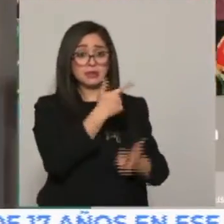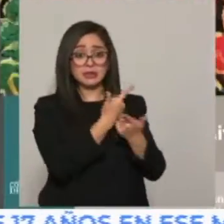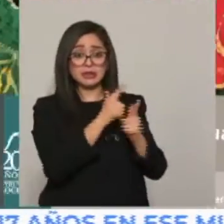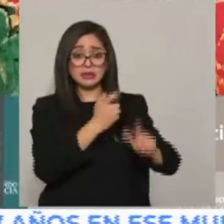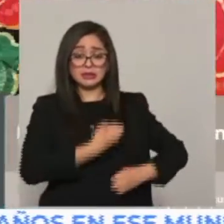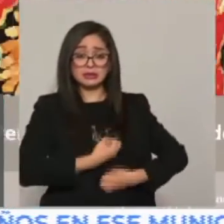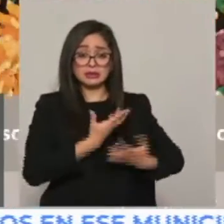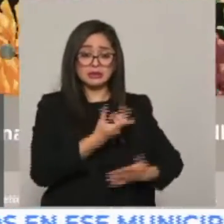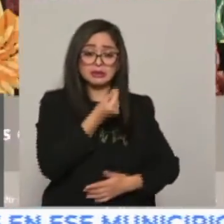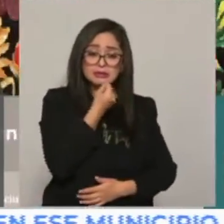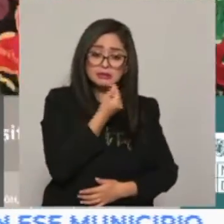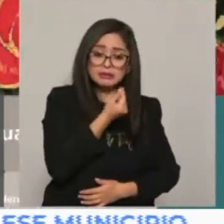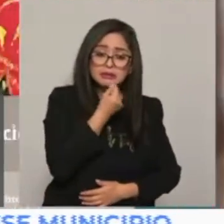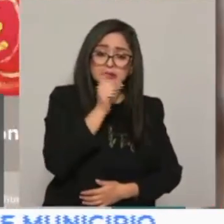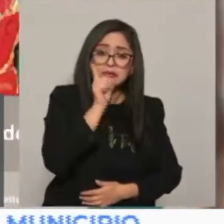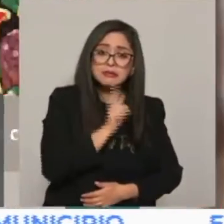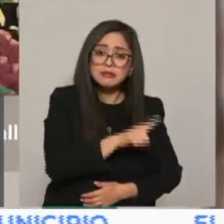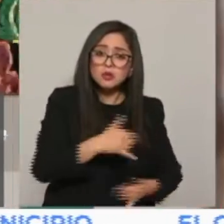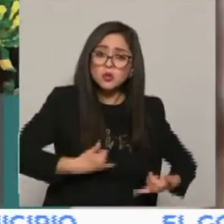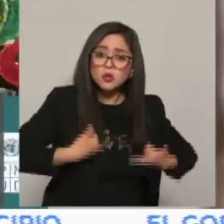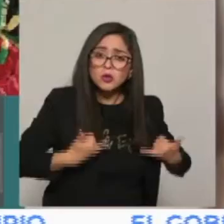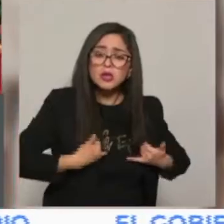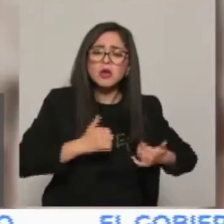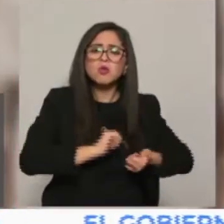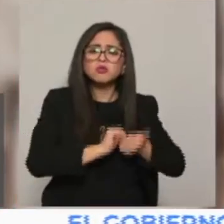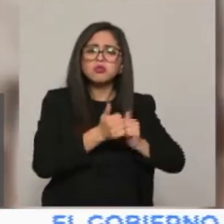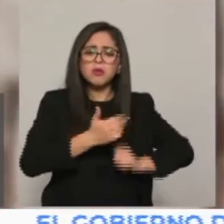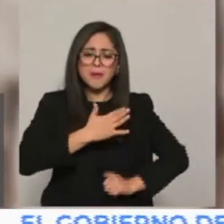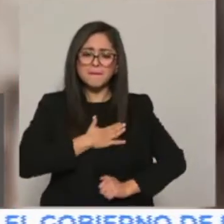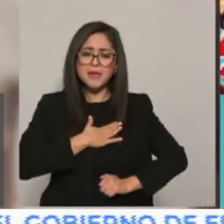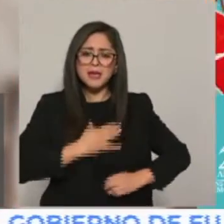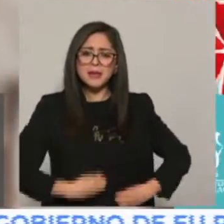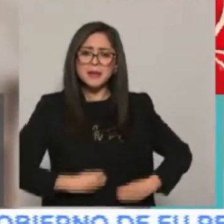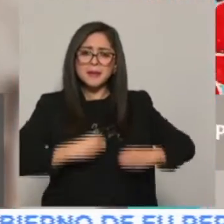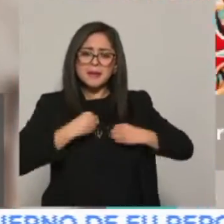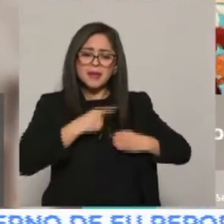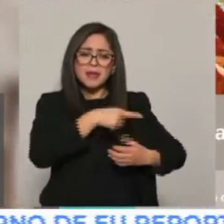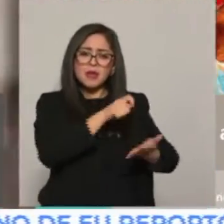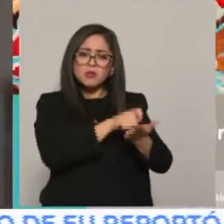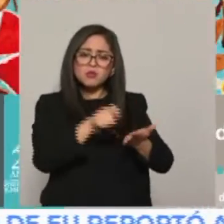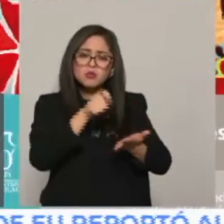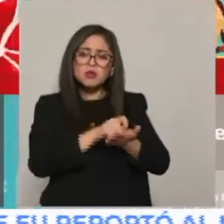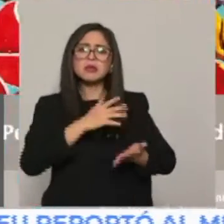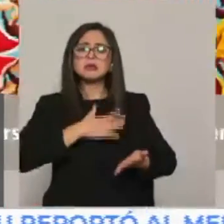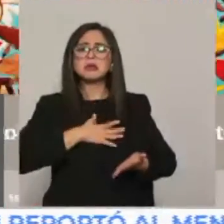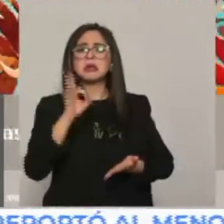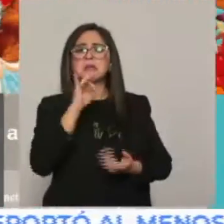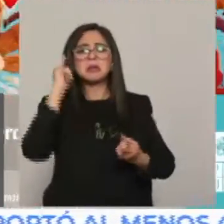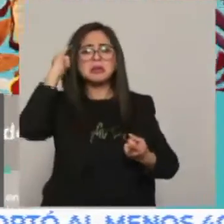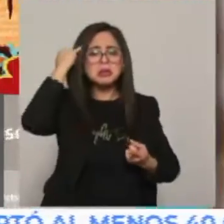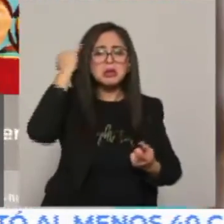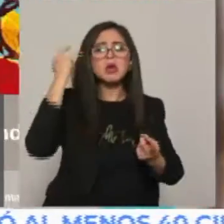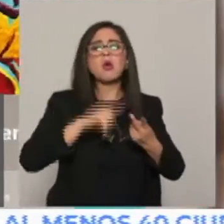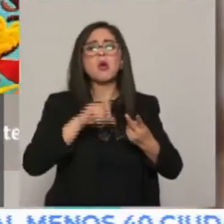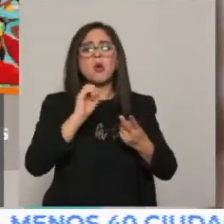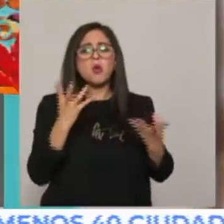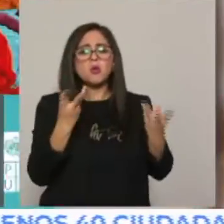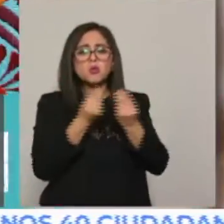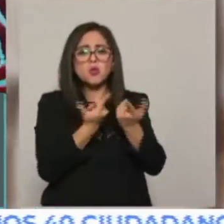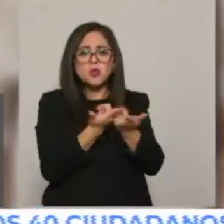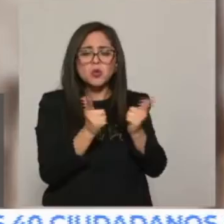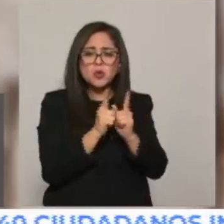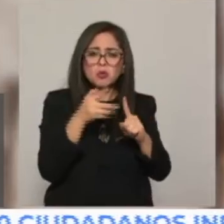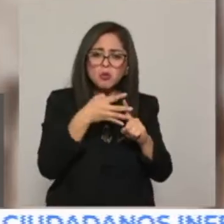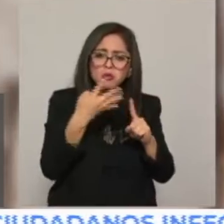traten de ilustrar a partir de su situación particular, que se están autoescribiendo como indígenas, como personas de la diversidad sexual de género, como personas